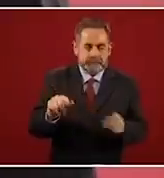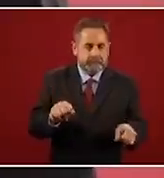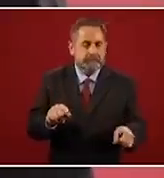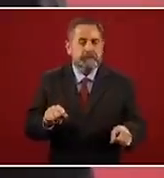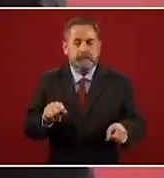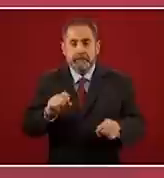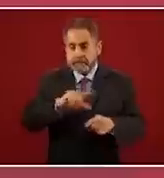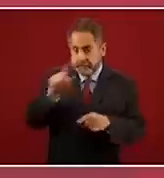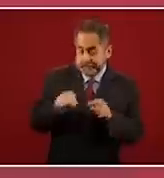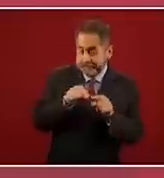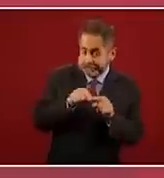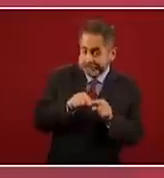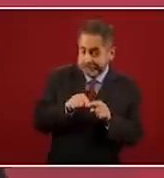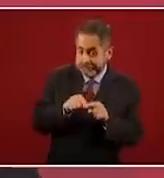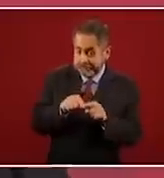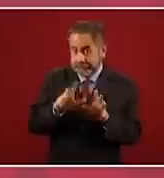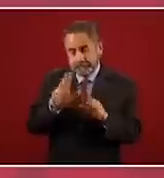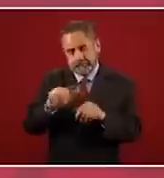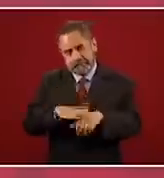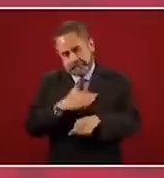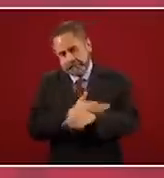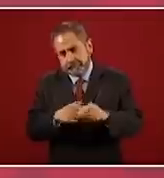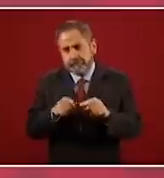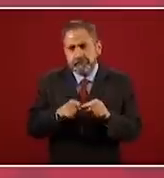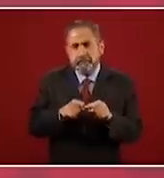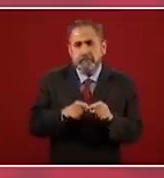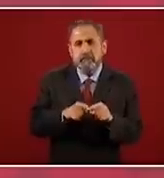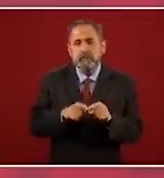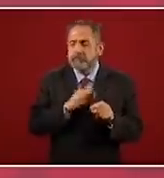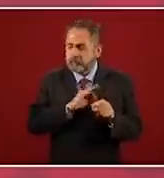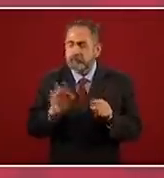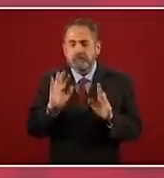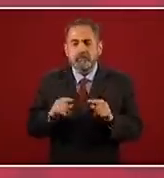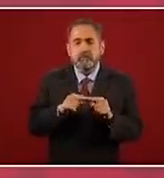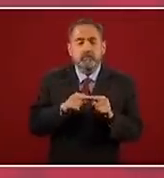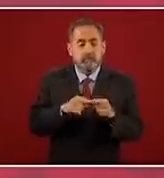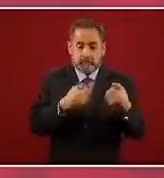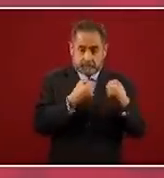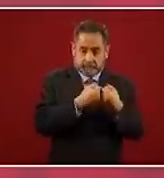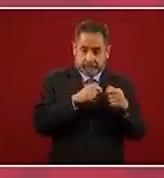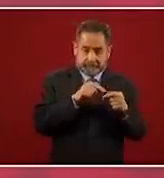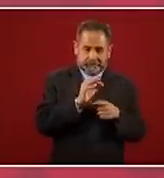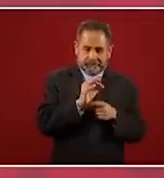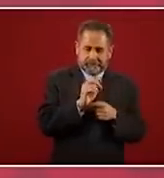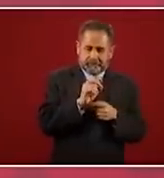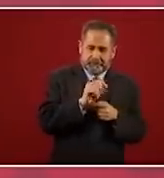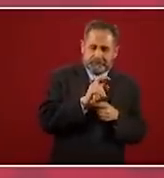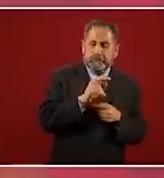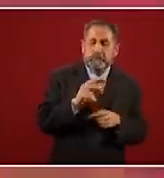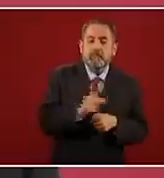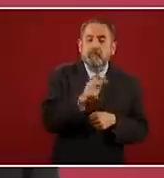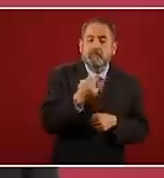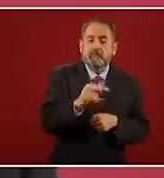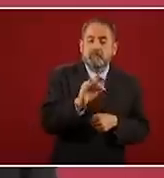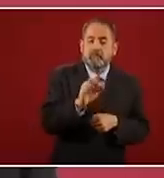Y de ahí, claro que ya va a ser tarde, pero se puede, de Frontera hasta